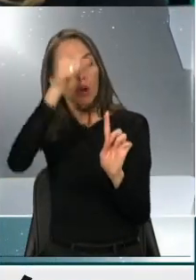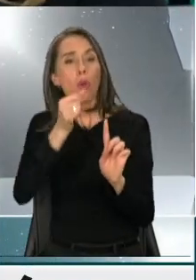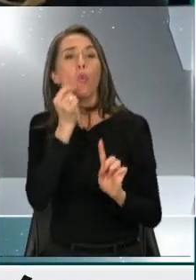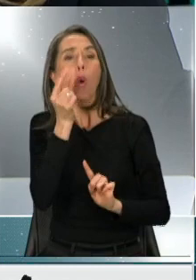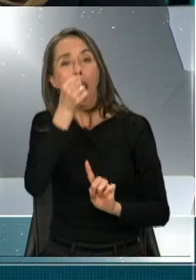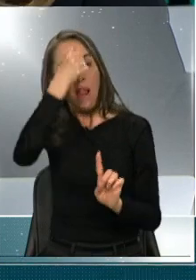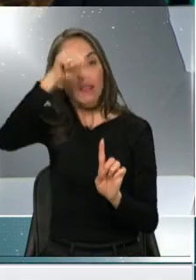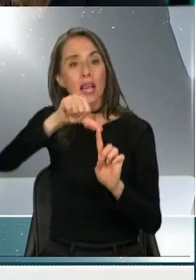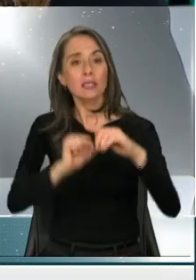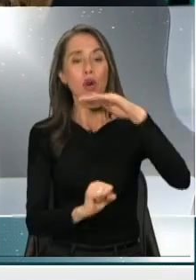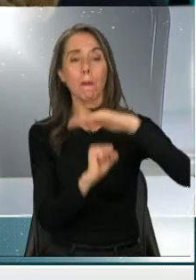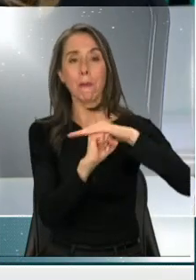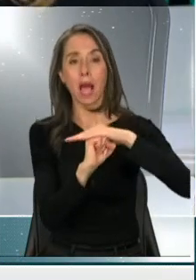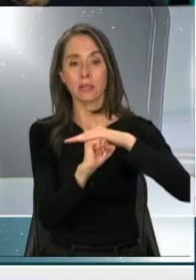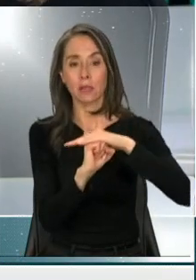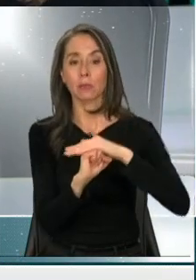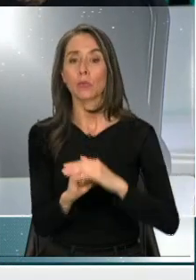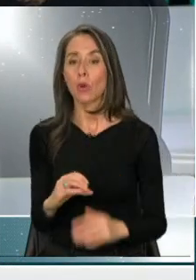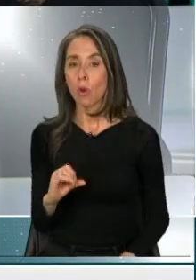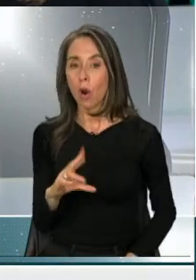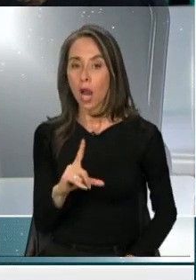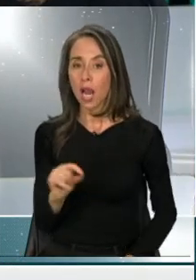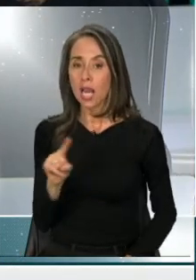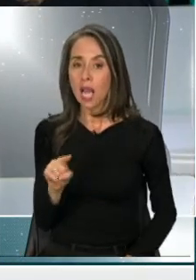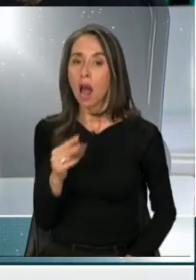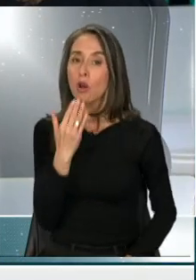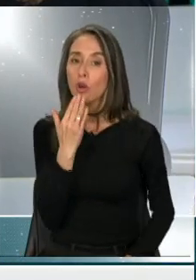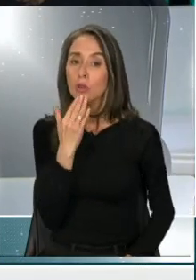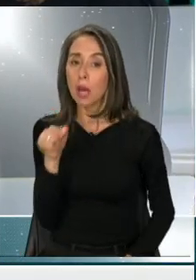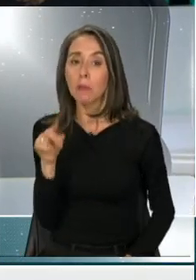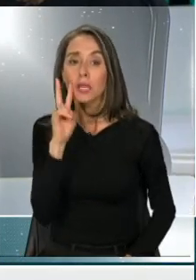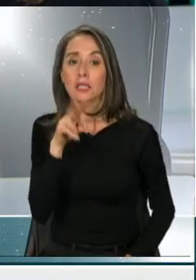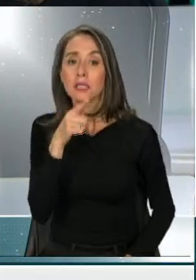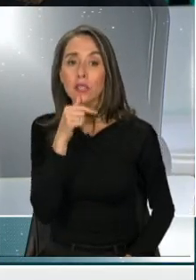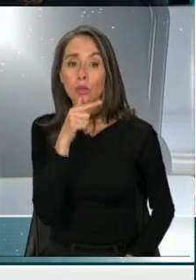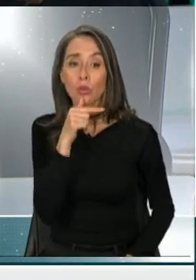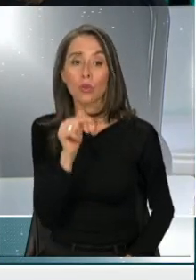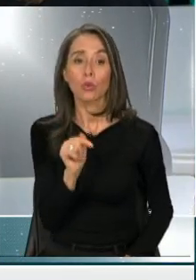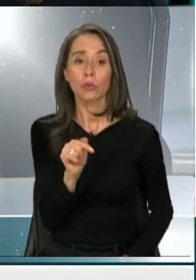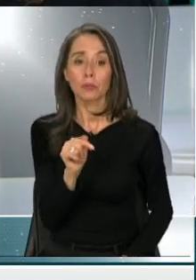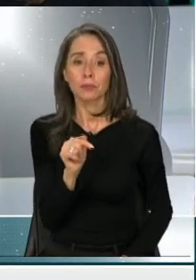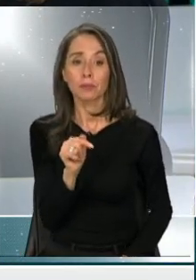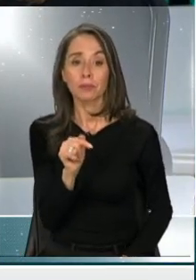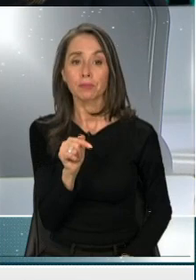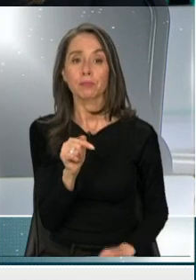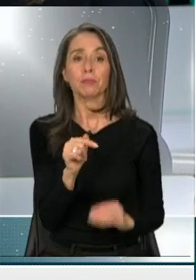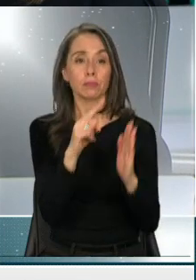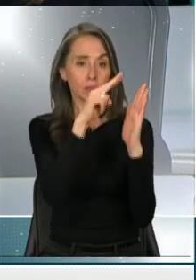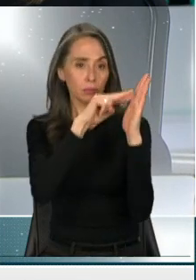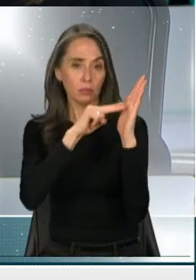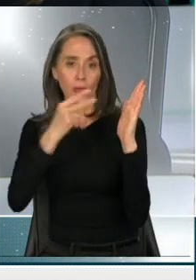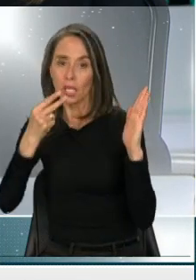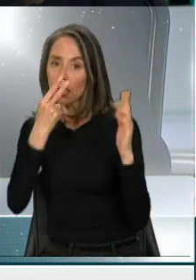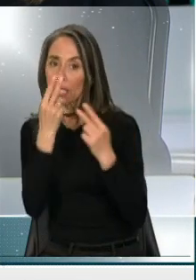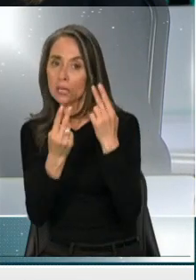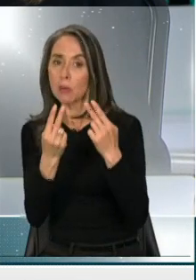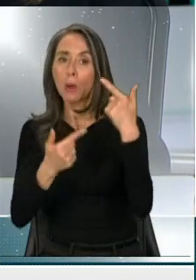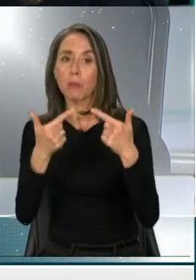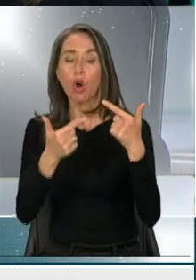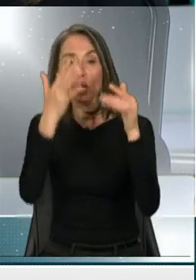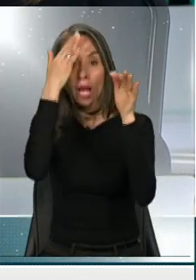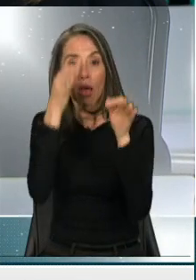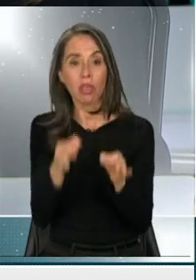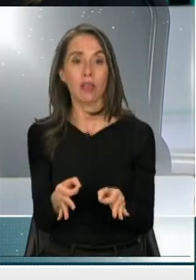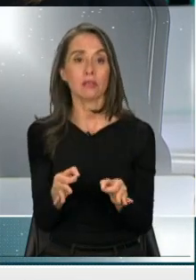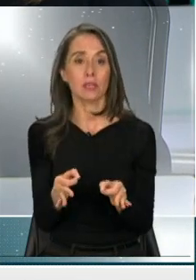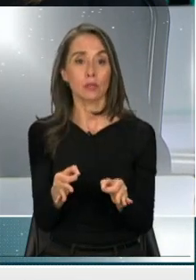pone carlos se abre aquí también es sin duda una interpretación política 30 una determinación que